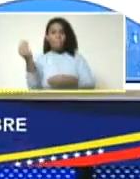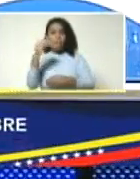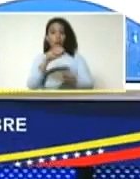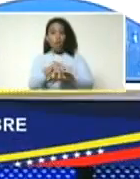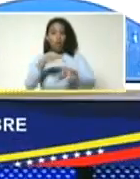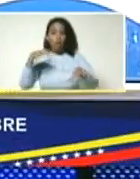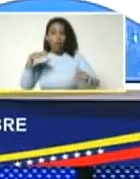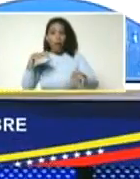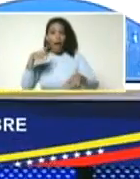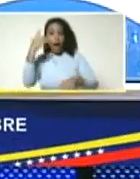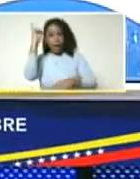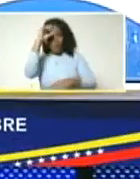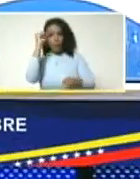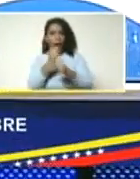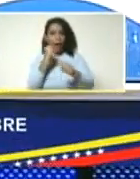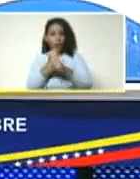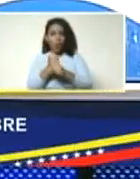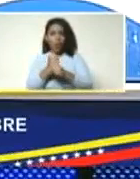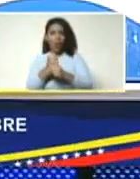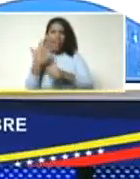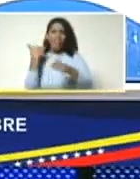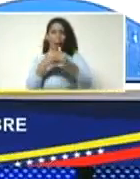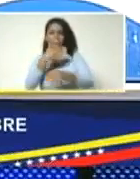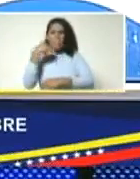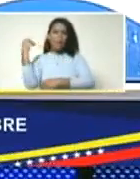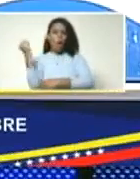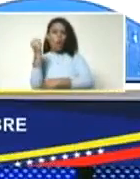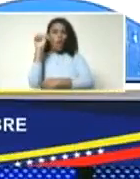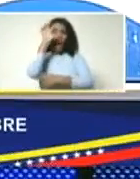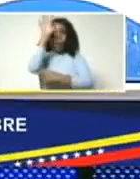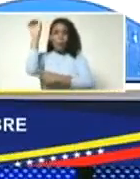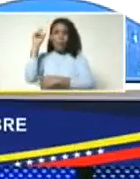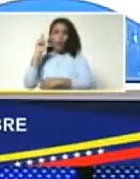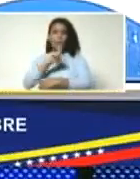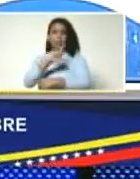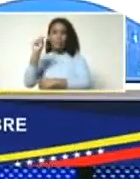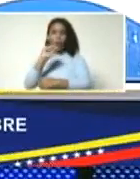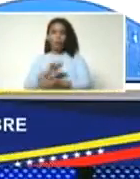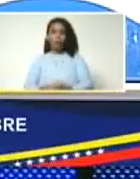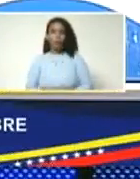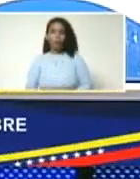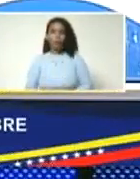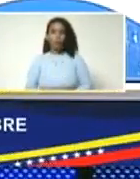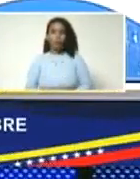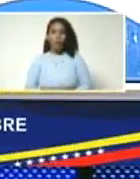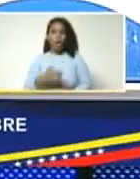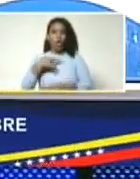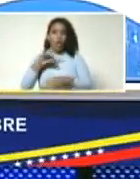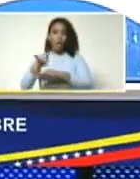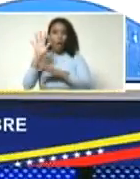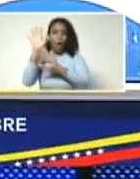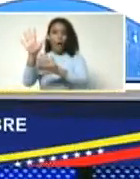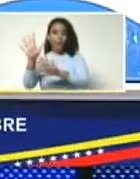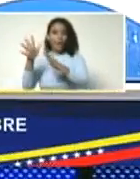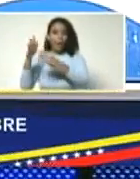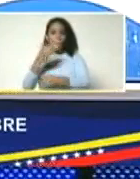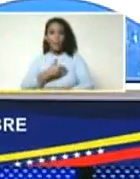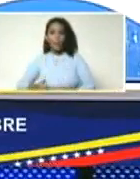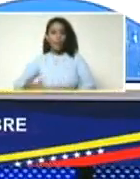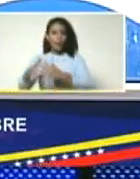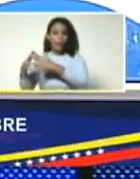están trabajando y les va mejor que en los países que se fueron. Ahí te la dejo, Biden. Ahí te la